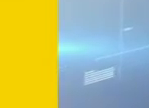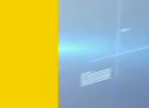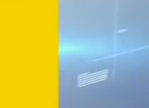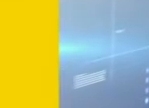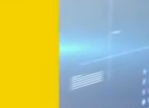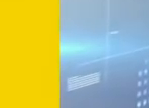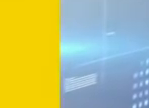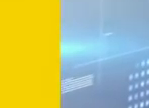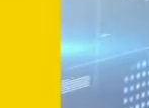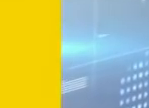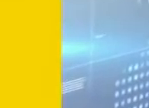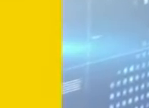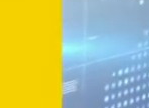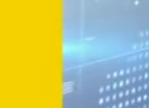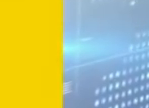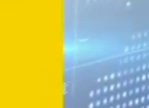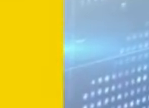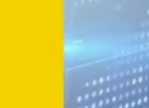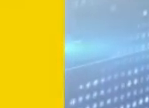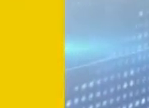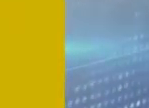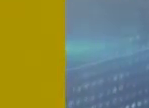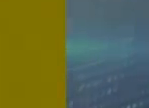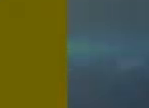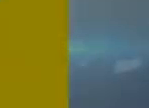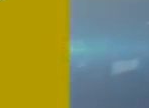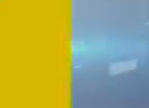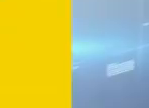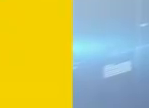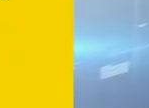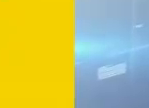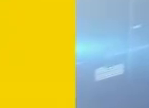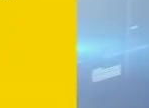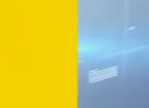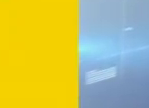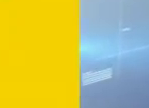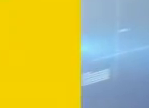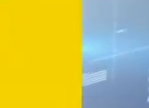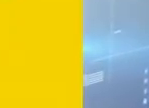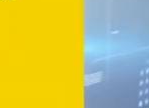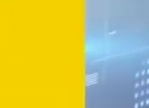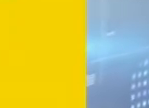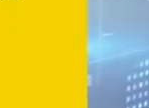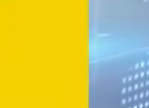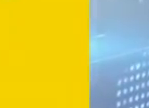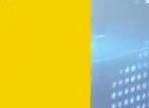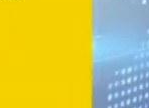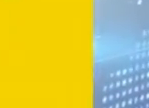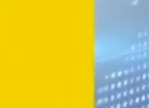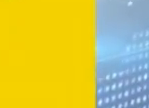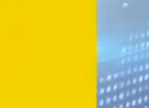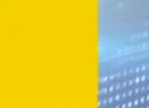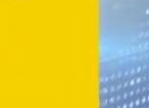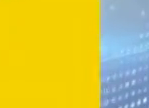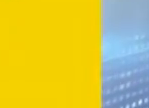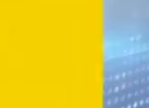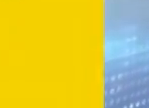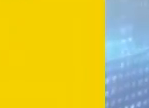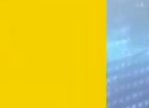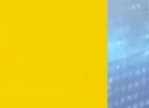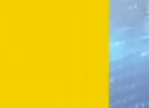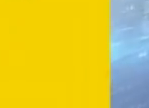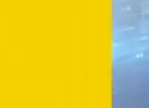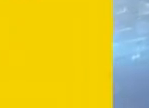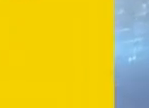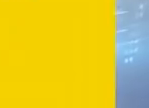financieros seguirán operando normalmente. Los hospitales, las clínicas, los centros de salud y las farmacias